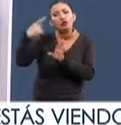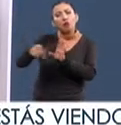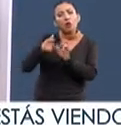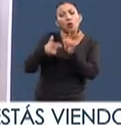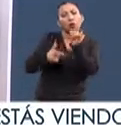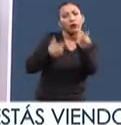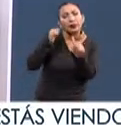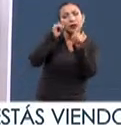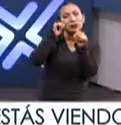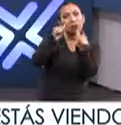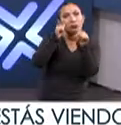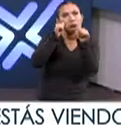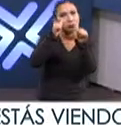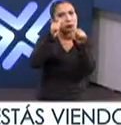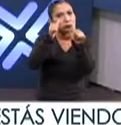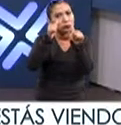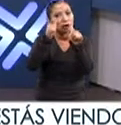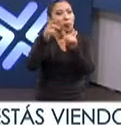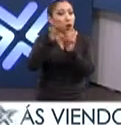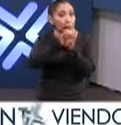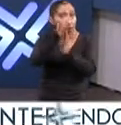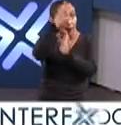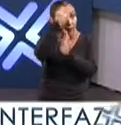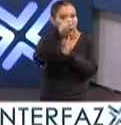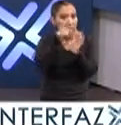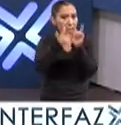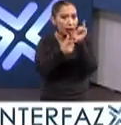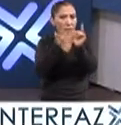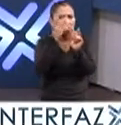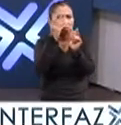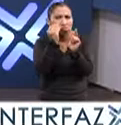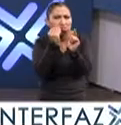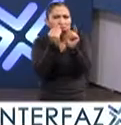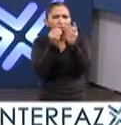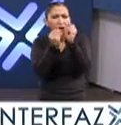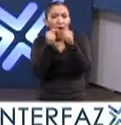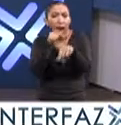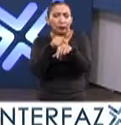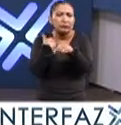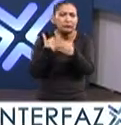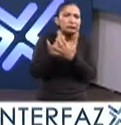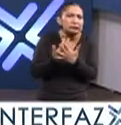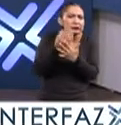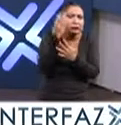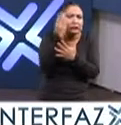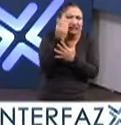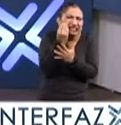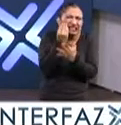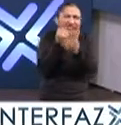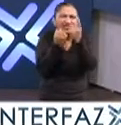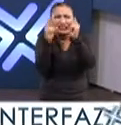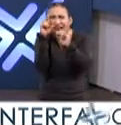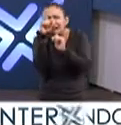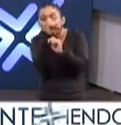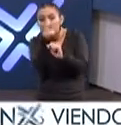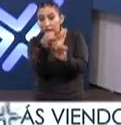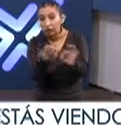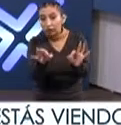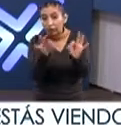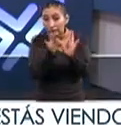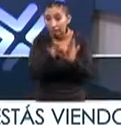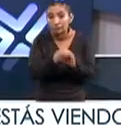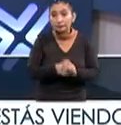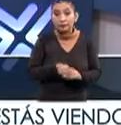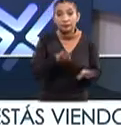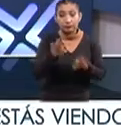atención, si su ritmo de aprendizaje es más lento, si necesita más tiempo, que eso también es muy importante. Hay Sí, niños...